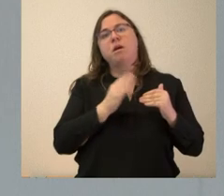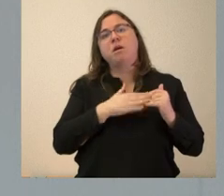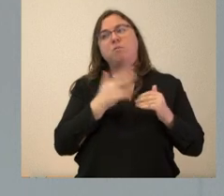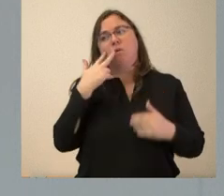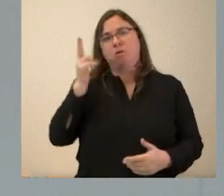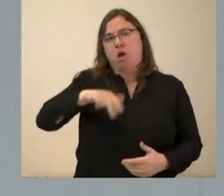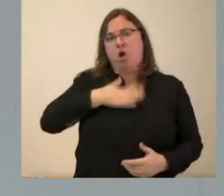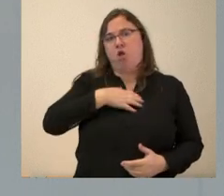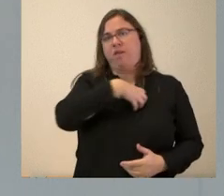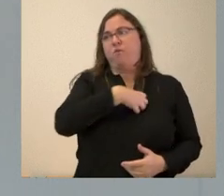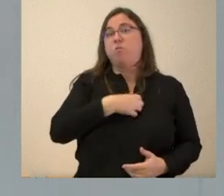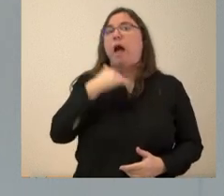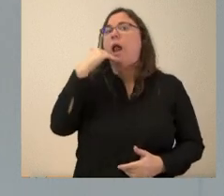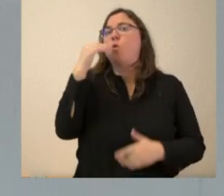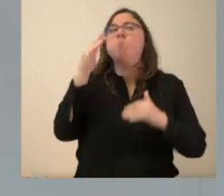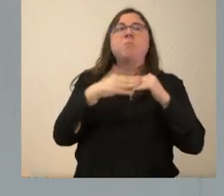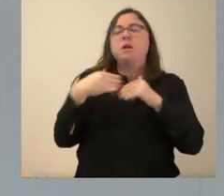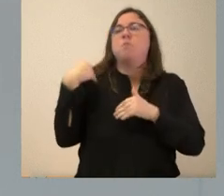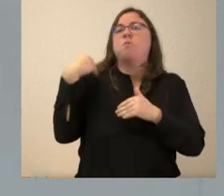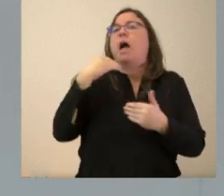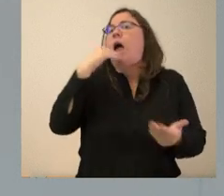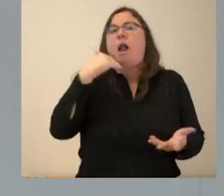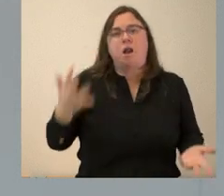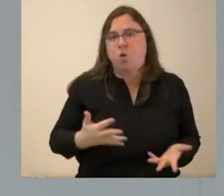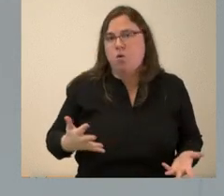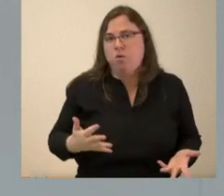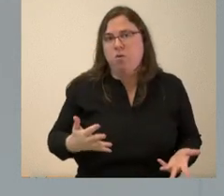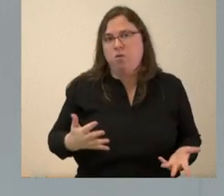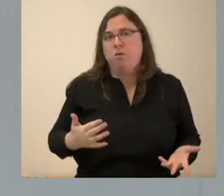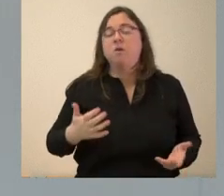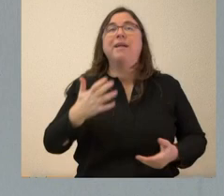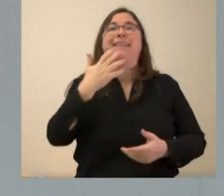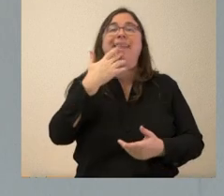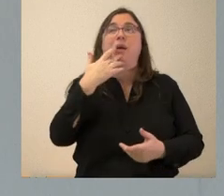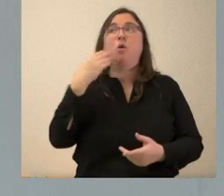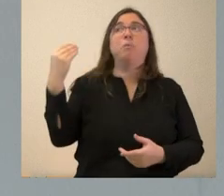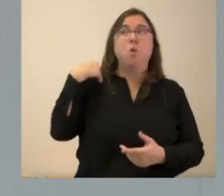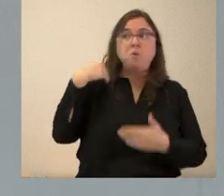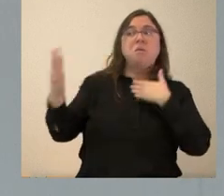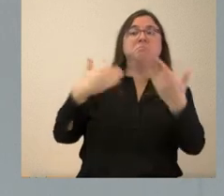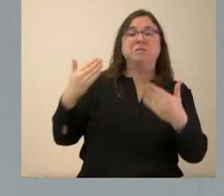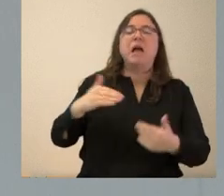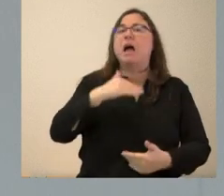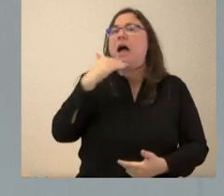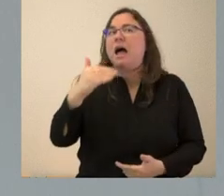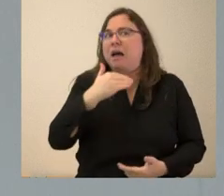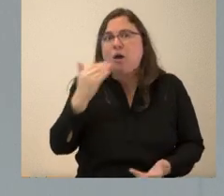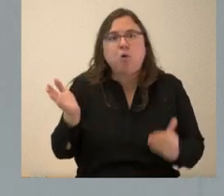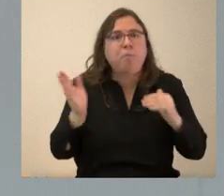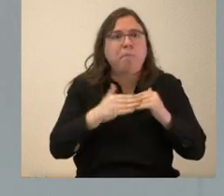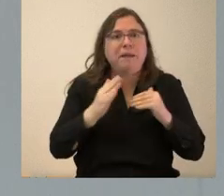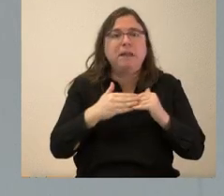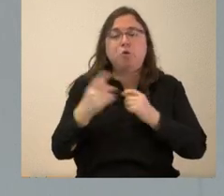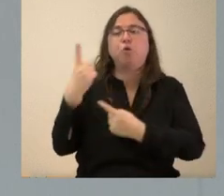autónomas el gobierno Tendría que haber tenido ya no digo que se nos hubiera tenido en cuenta ya no digo que se nos hubiera